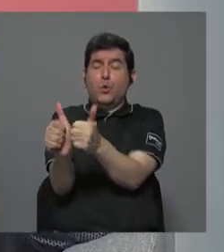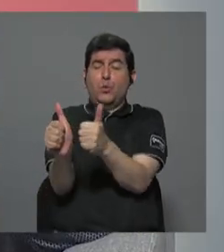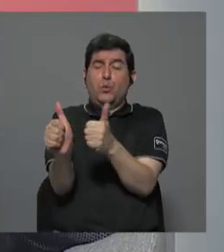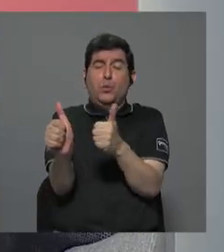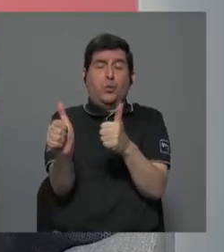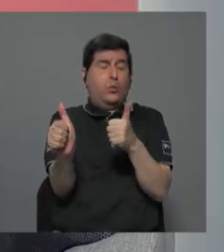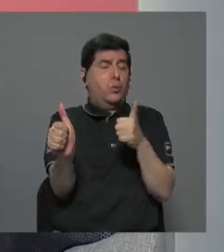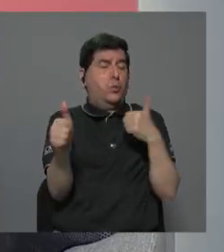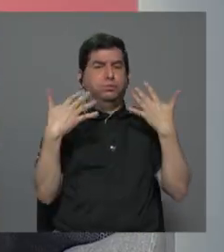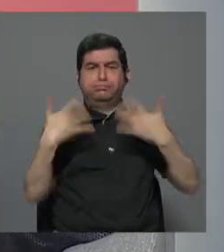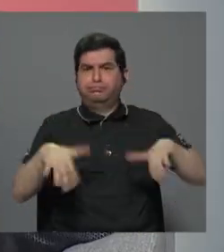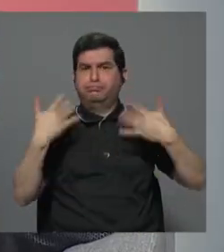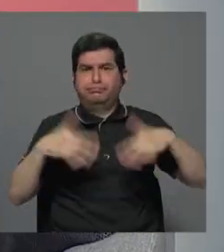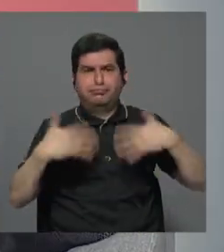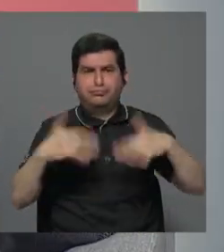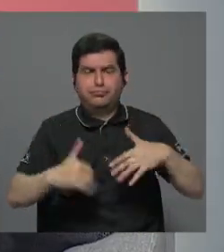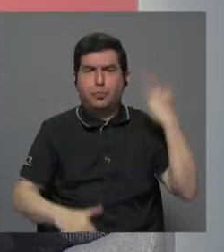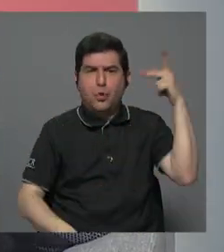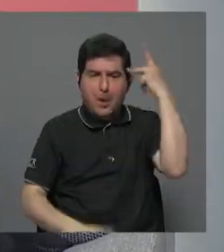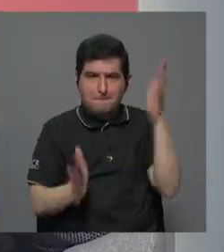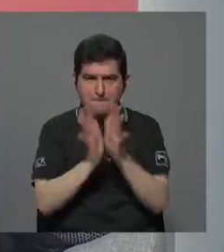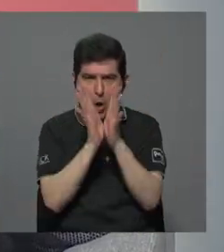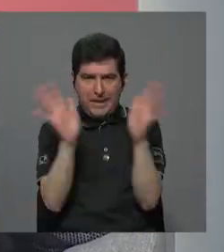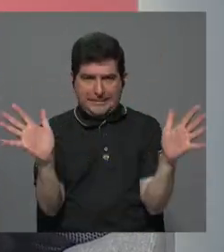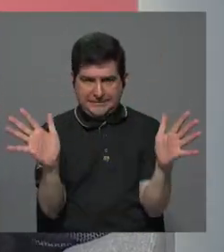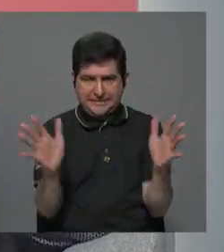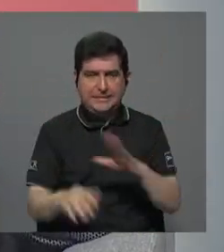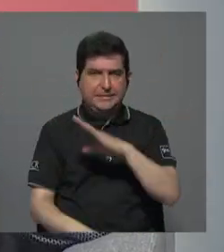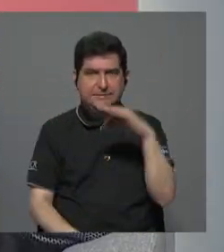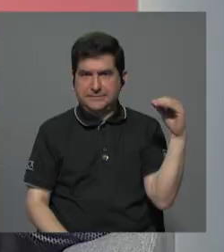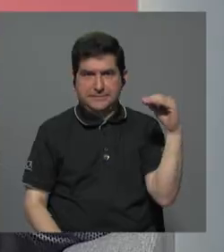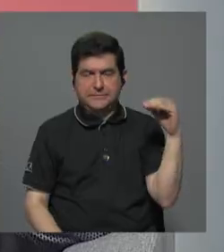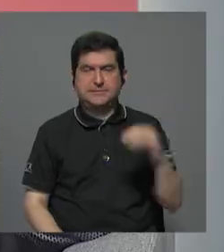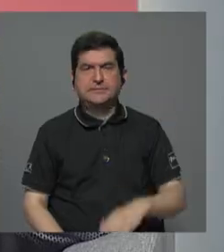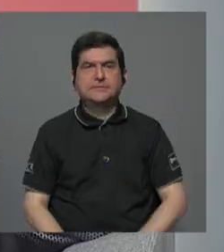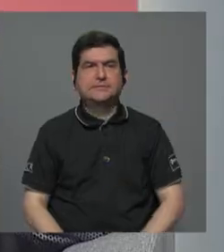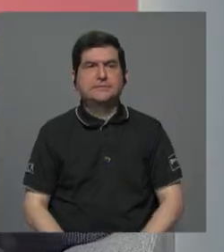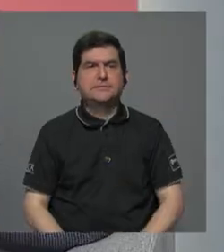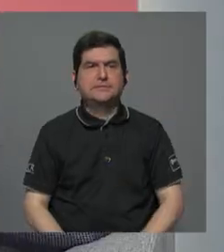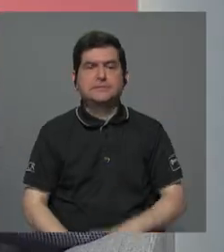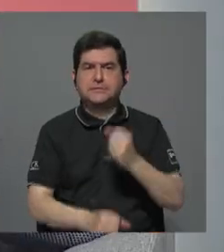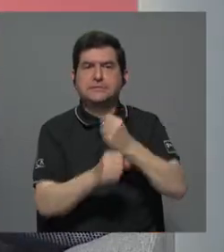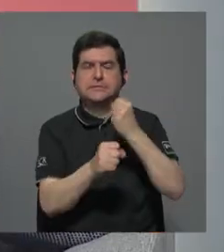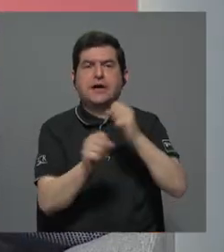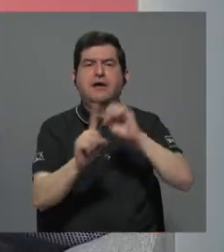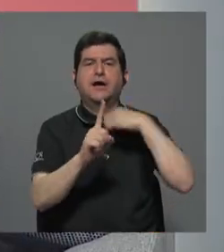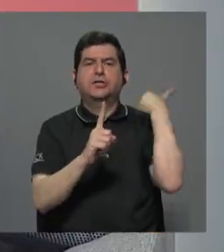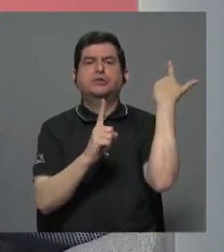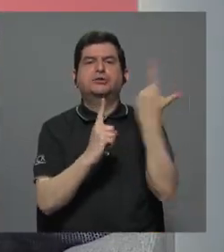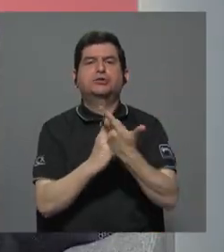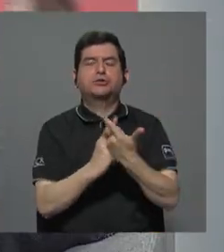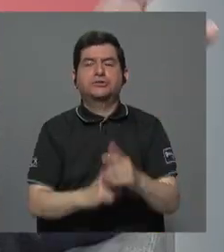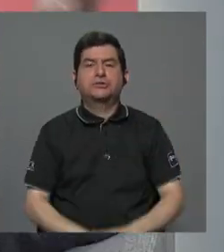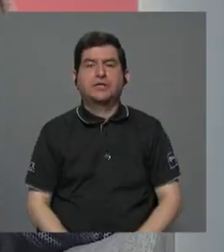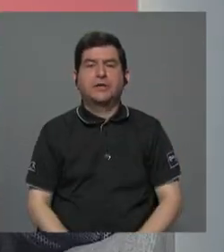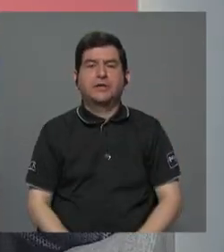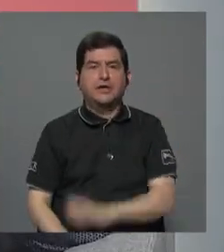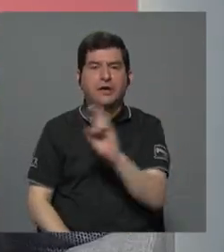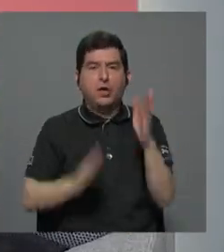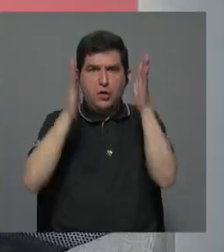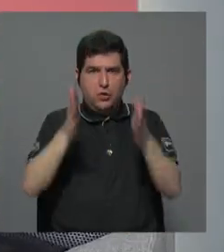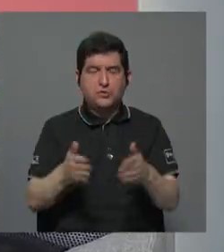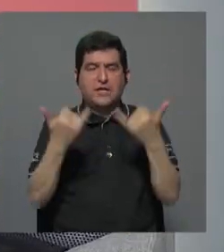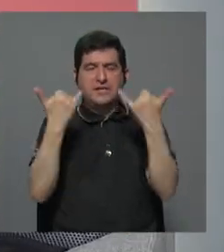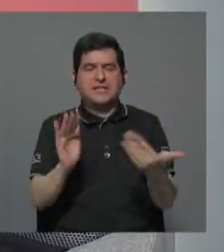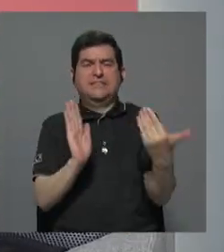absoluta en cuanto a política pública y en cuanto a la obra social y los costarricenses lo están